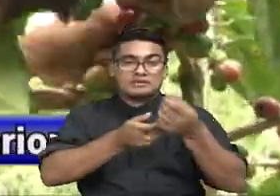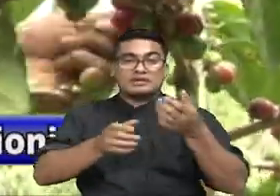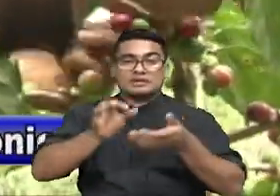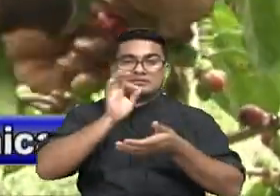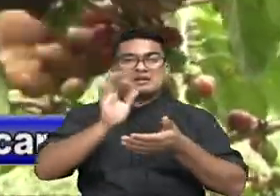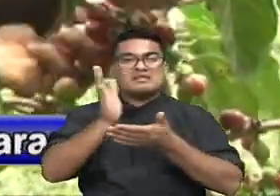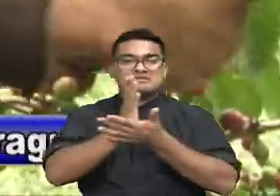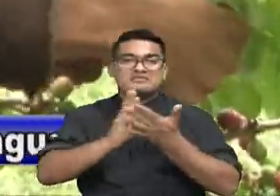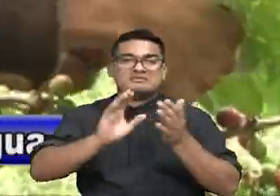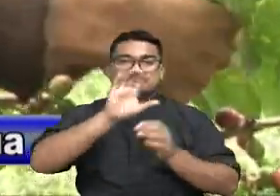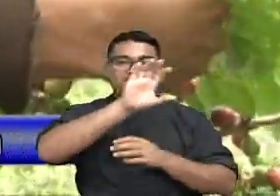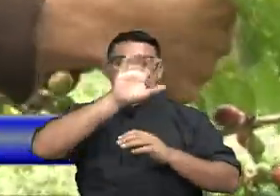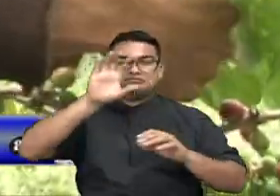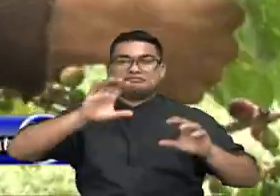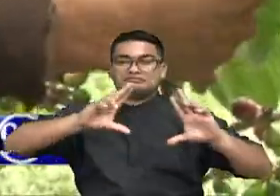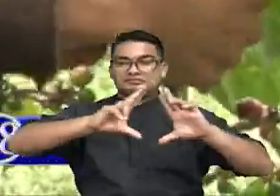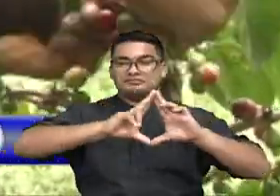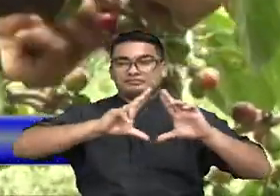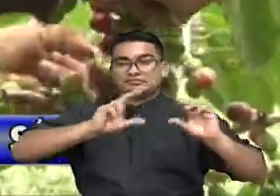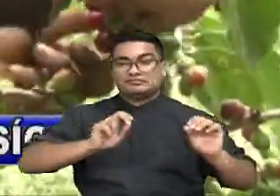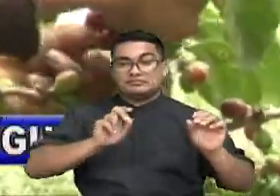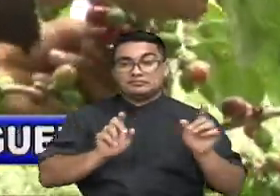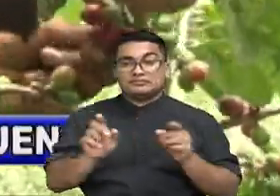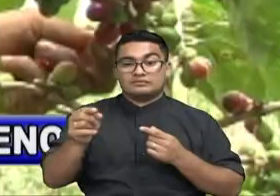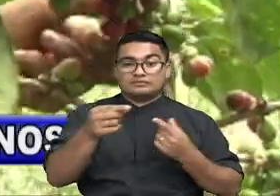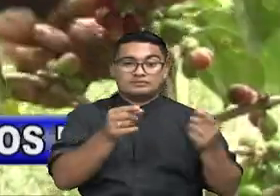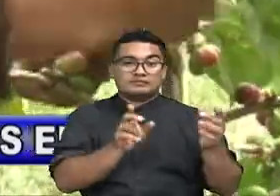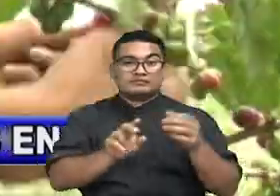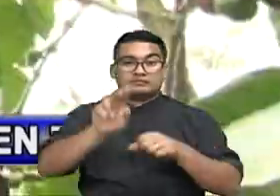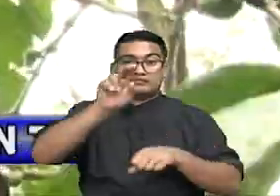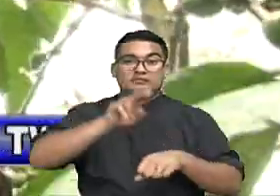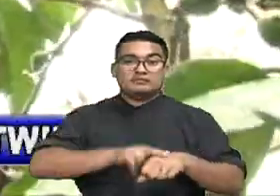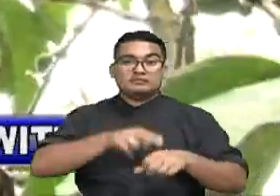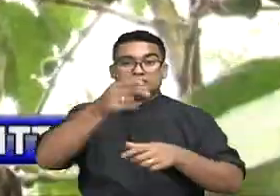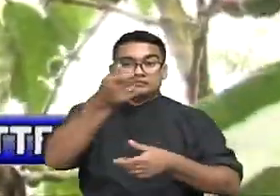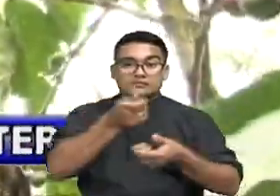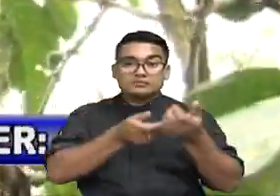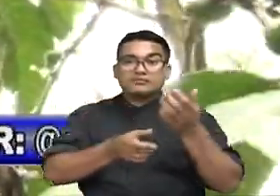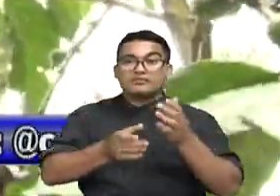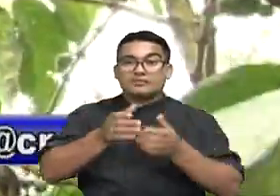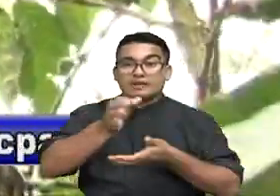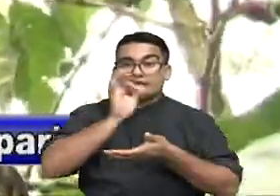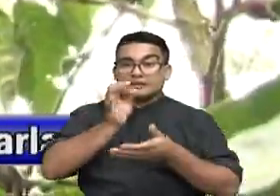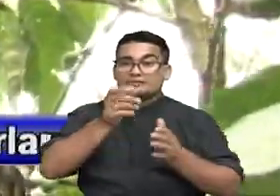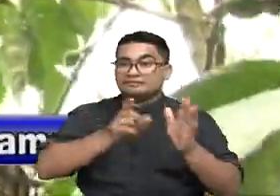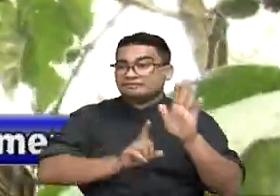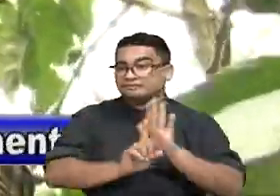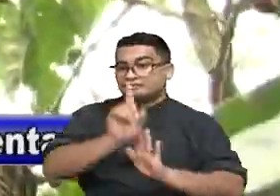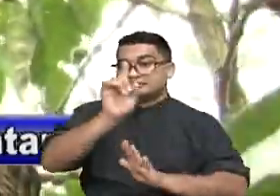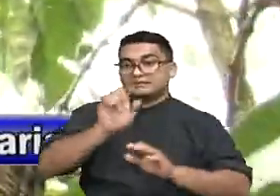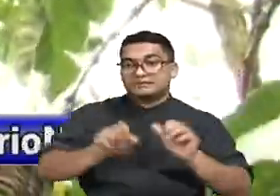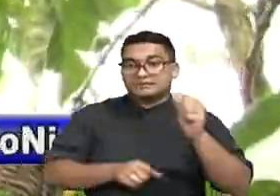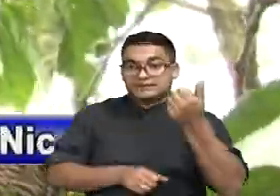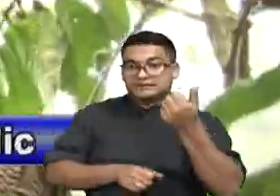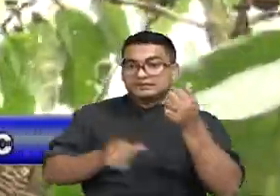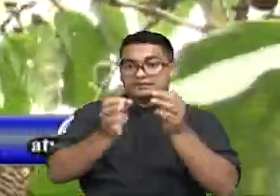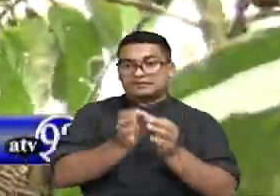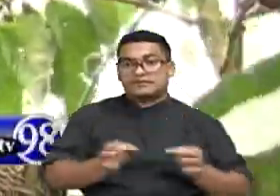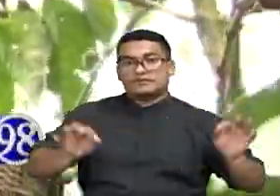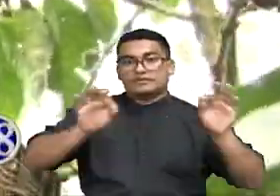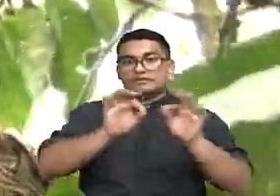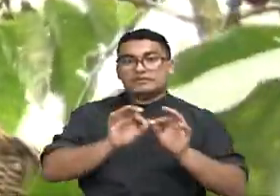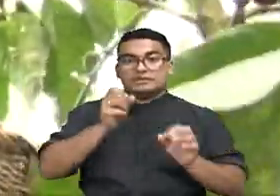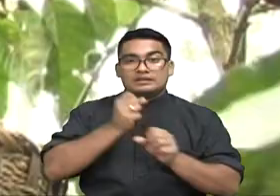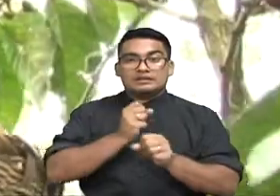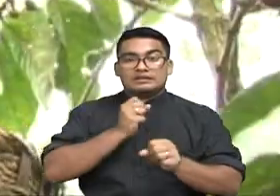del país, pues. La Estrategia Nacional de Desarrollo de la Caficultura plantea 6 importantes líneas de trabajo para el